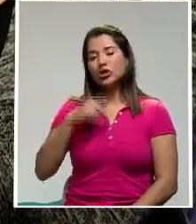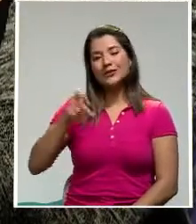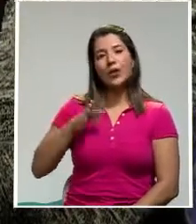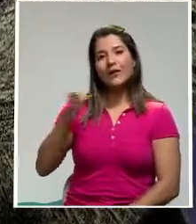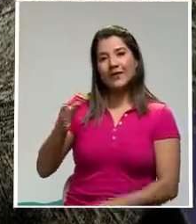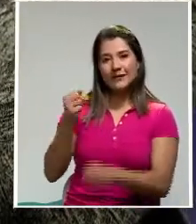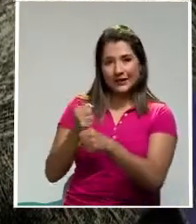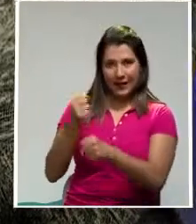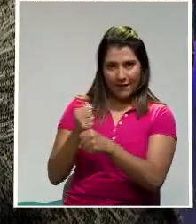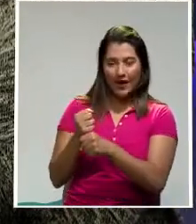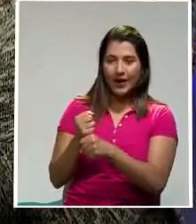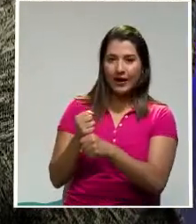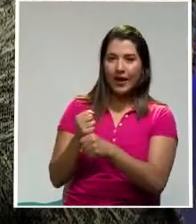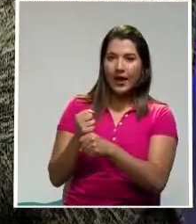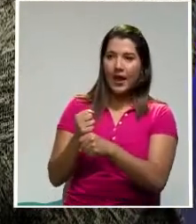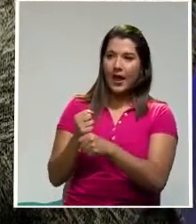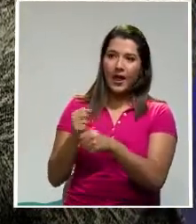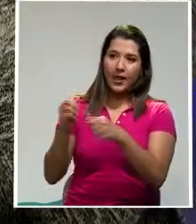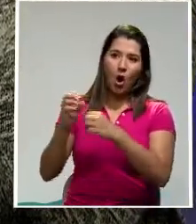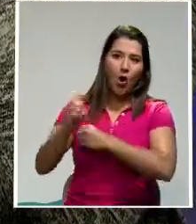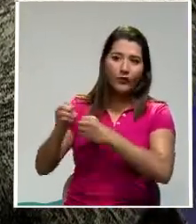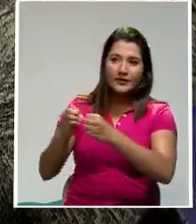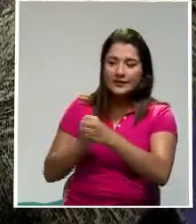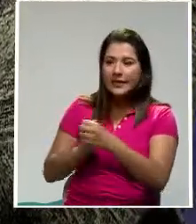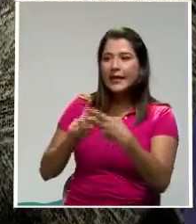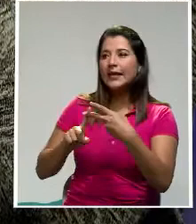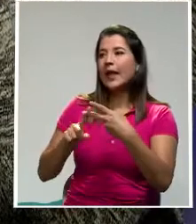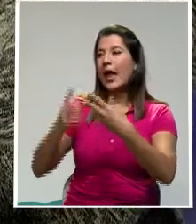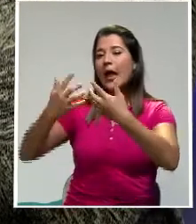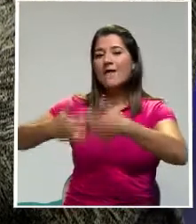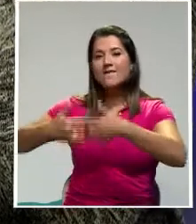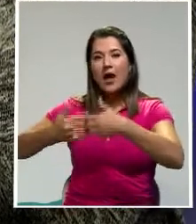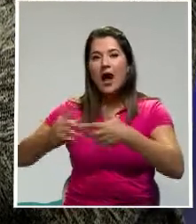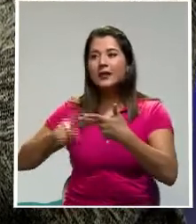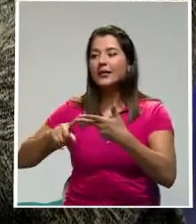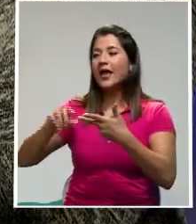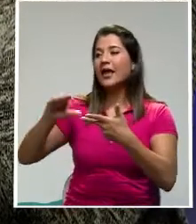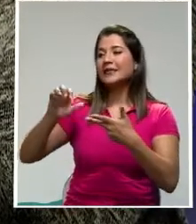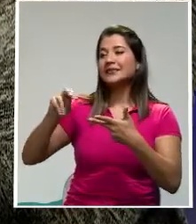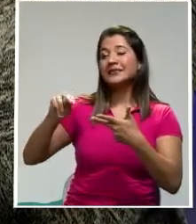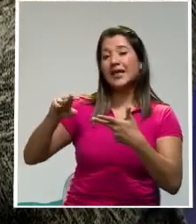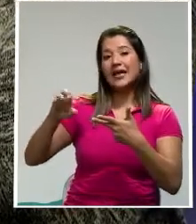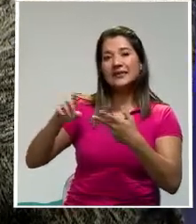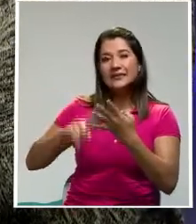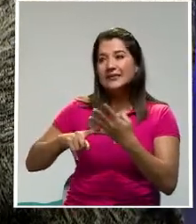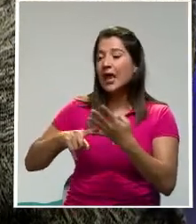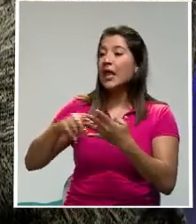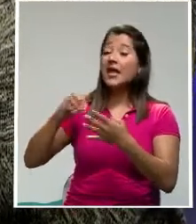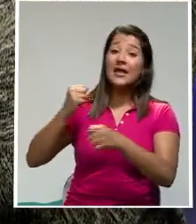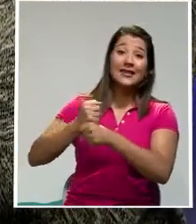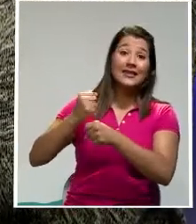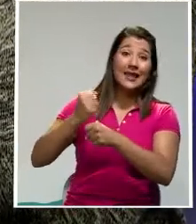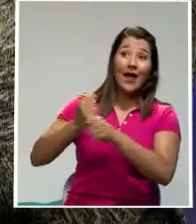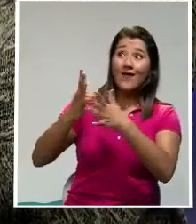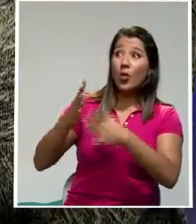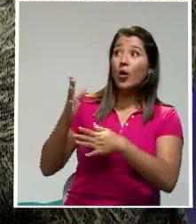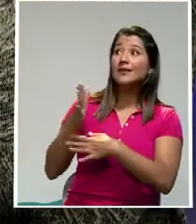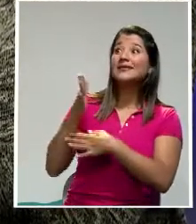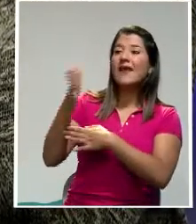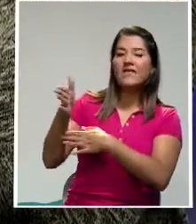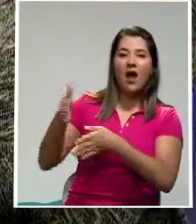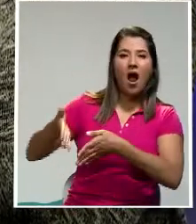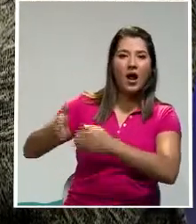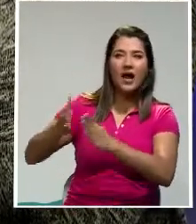plantas, lo necesitamos en el data center, lo necesitamos en el CENSE y las cuadrillas que atienden las